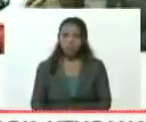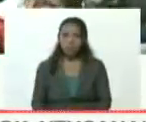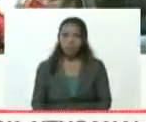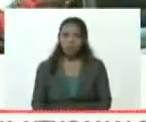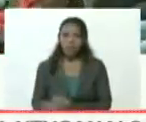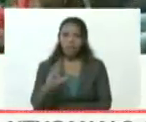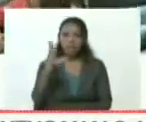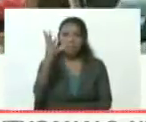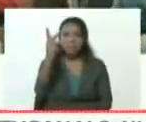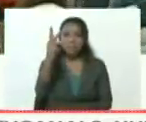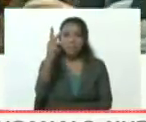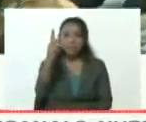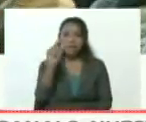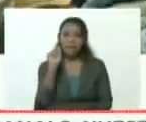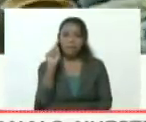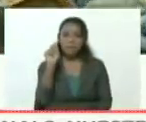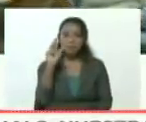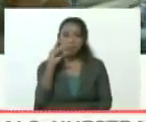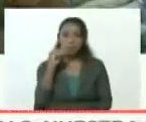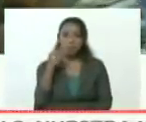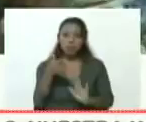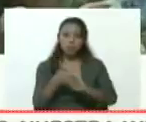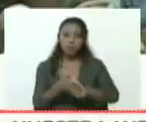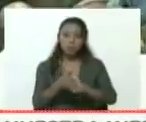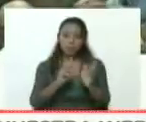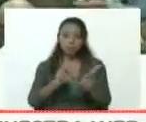ciudadano secretario.